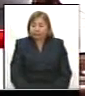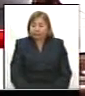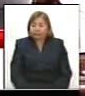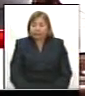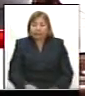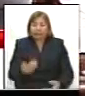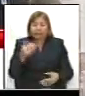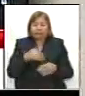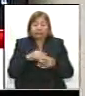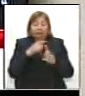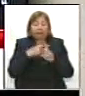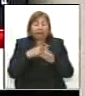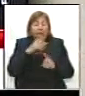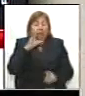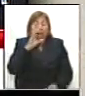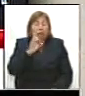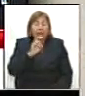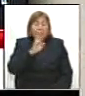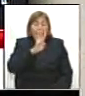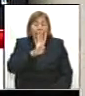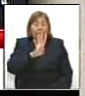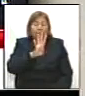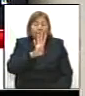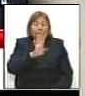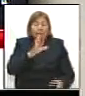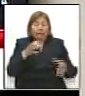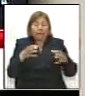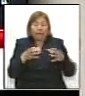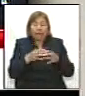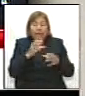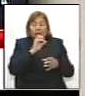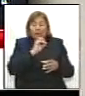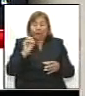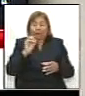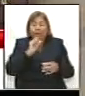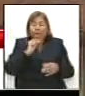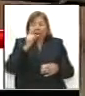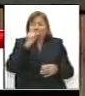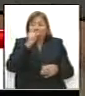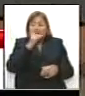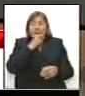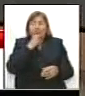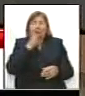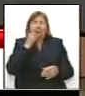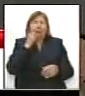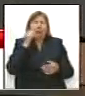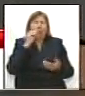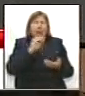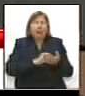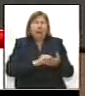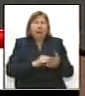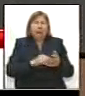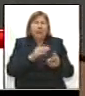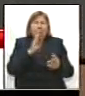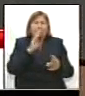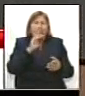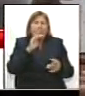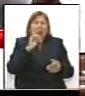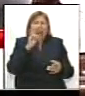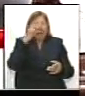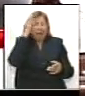Han votado a favor 74 señores congresistas, 0 en contra, 1 abstención más. Bruce,